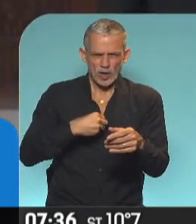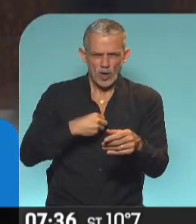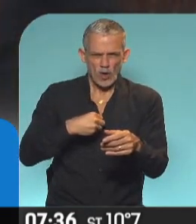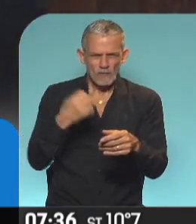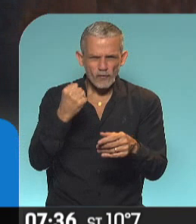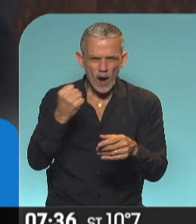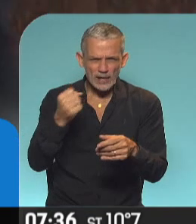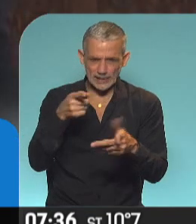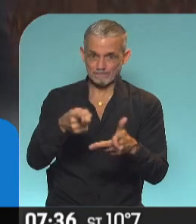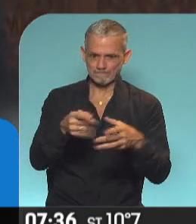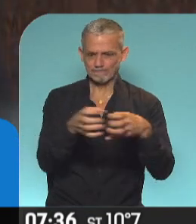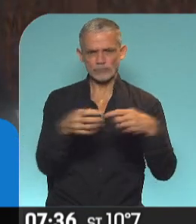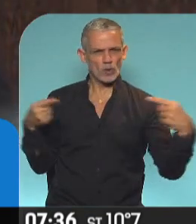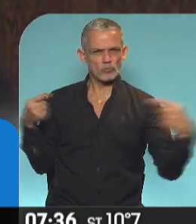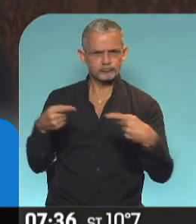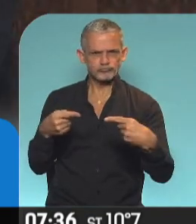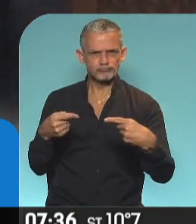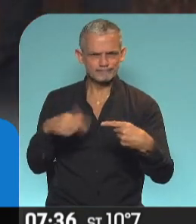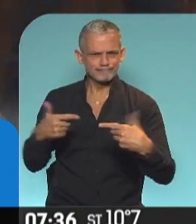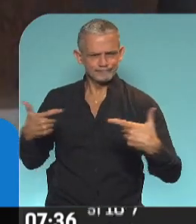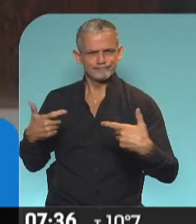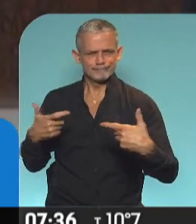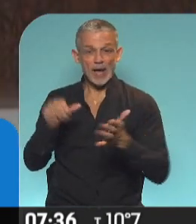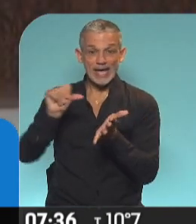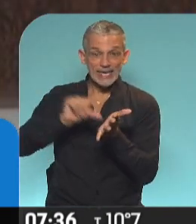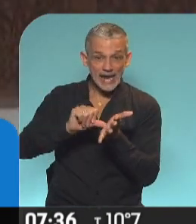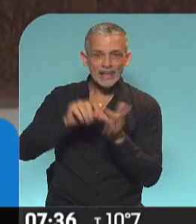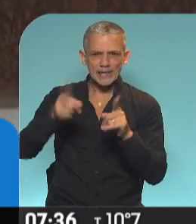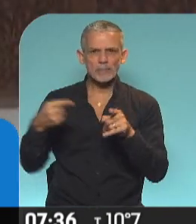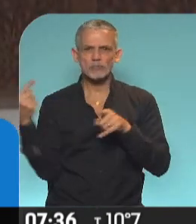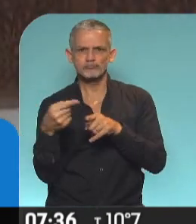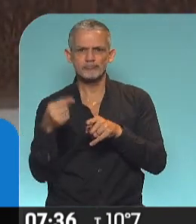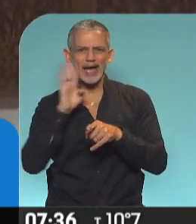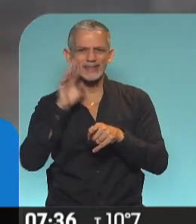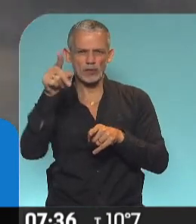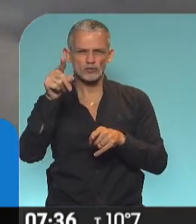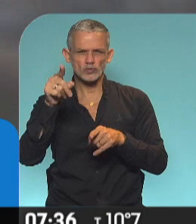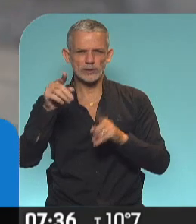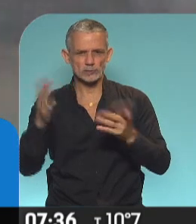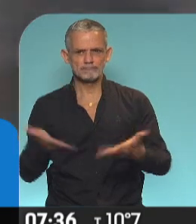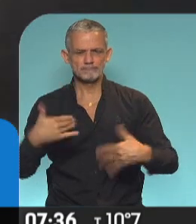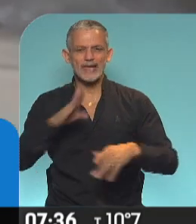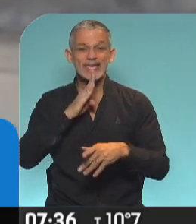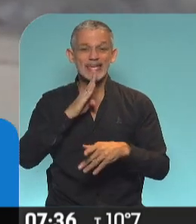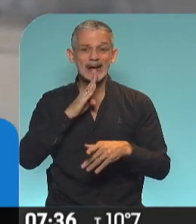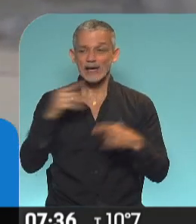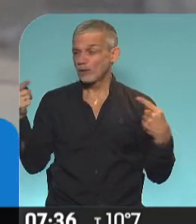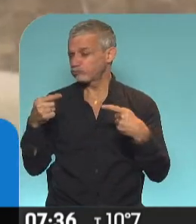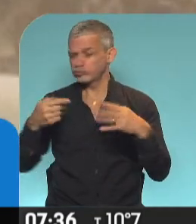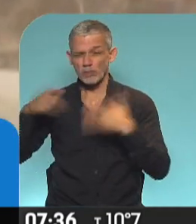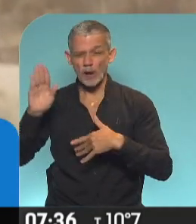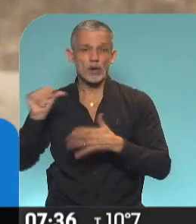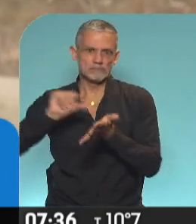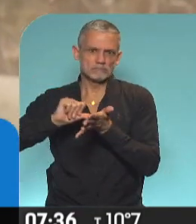son adversarios históricos. Bueno, Irán es también adversario de Estados Unidos y es considerado por Israel su principal peligro